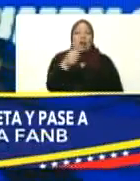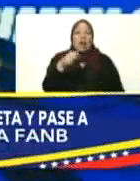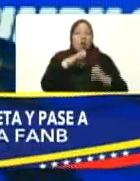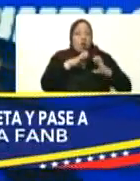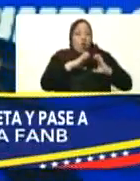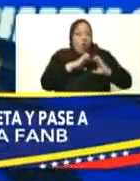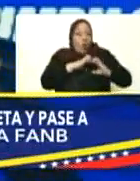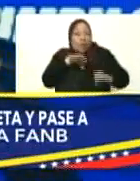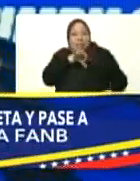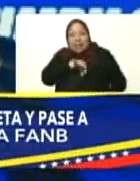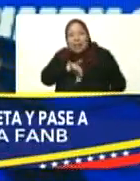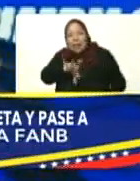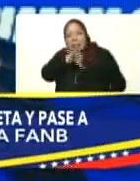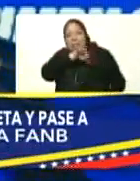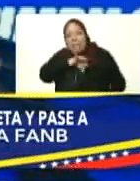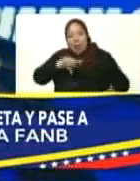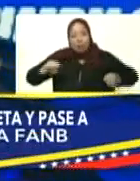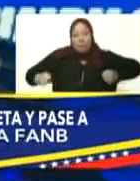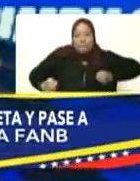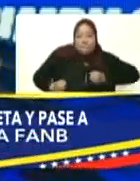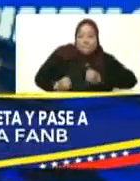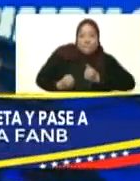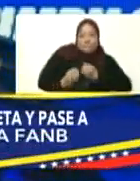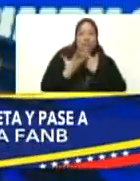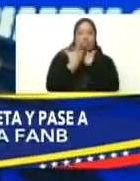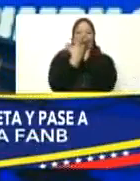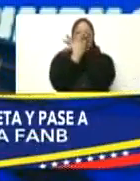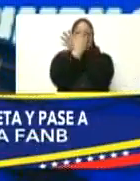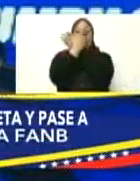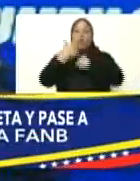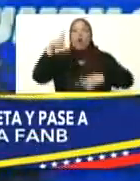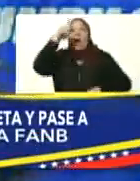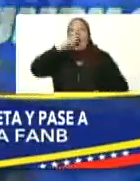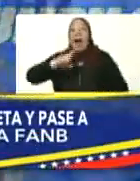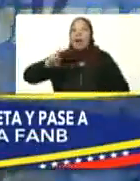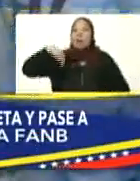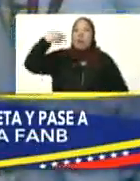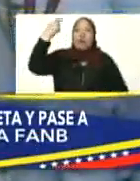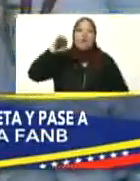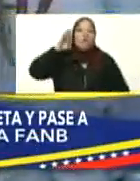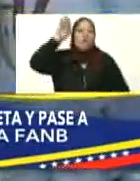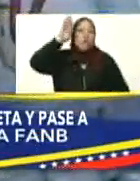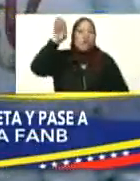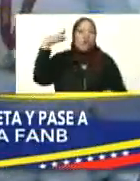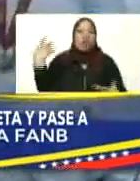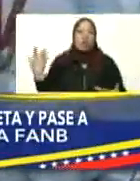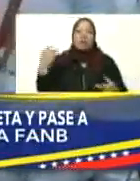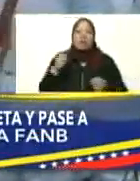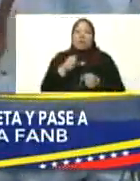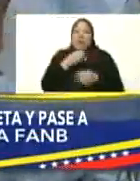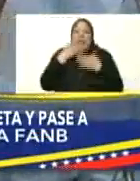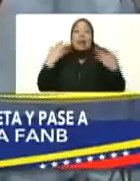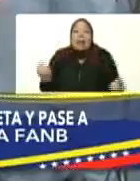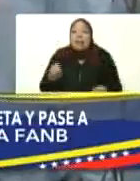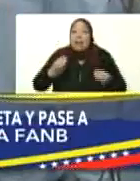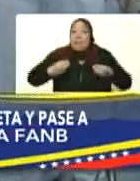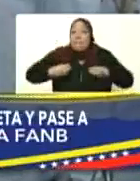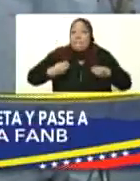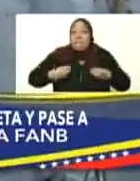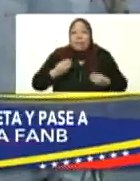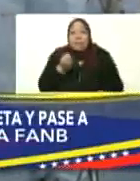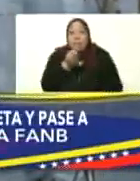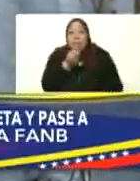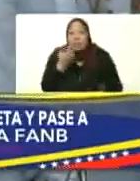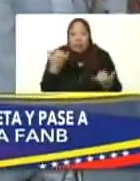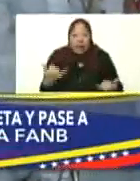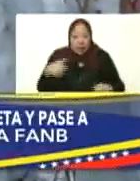corazón, en espíritu, en recuerdo de los años por venir. Los grandes momentos vividos en nuestras